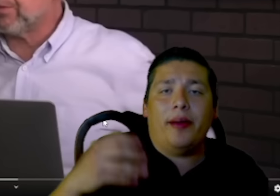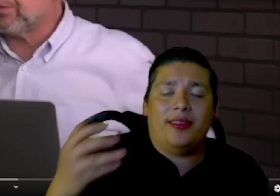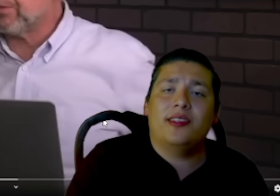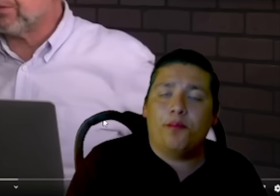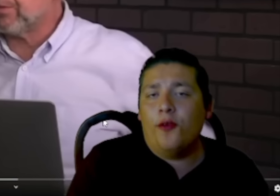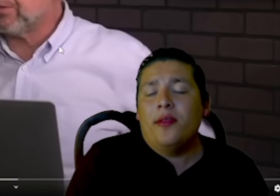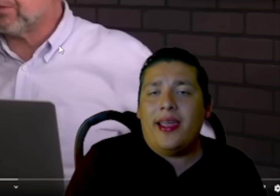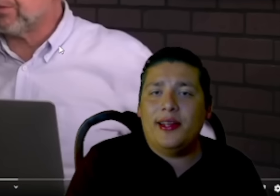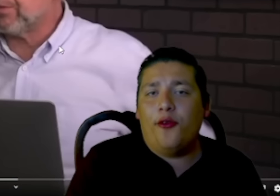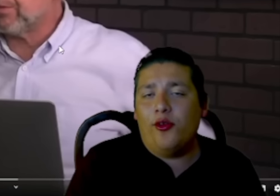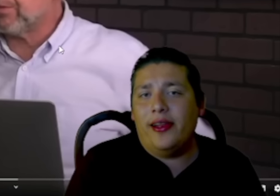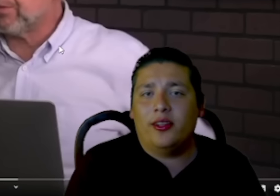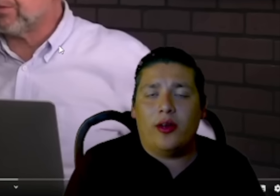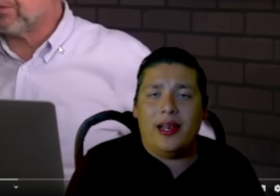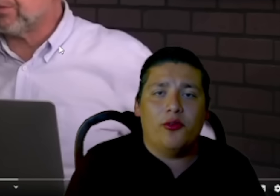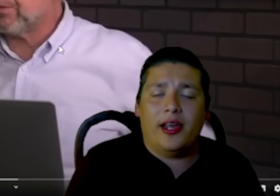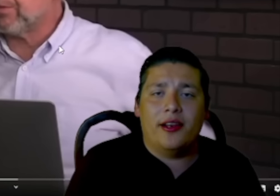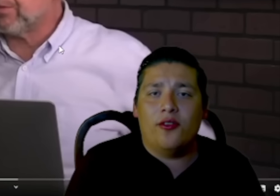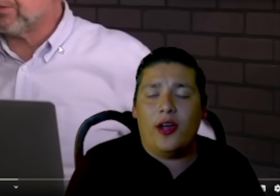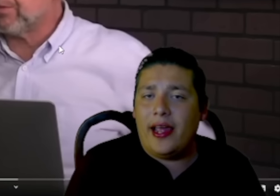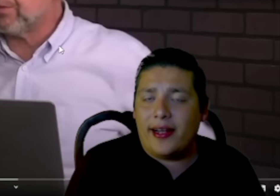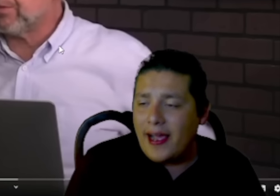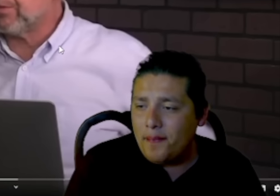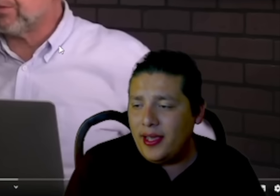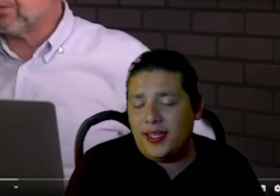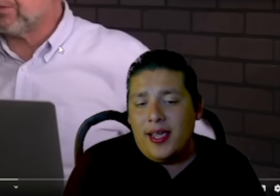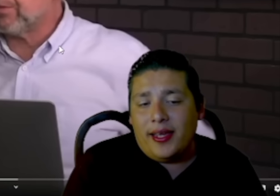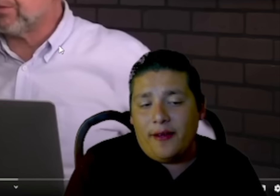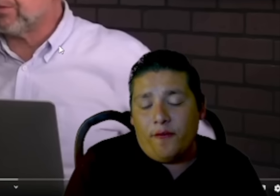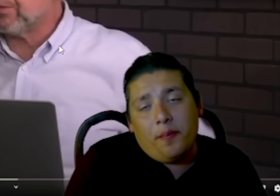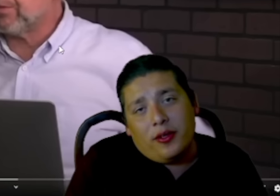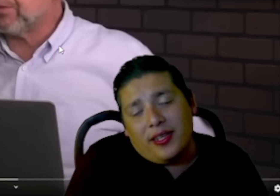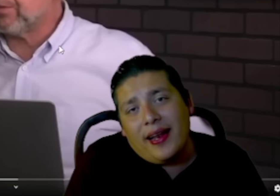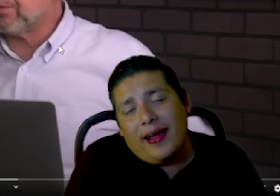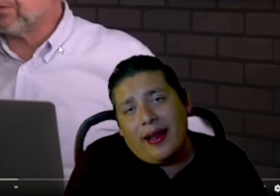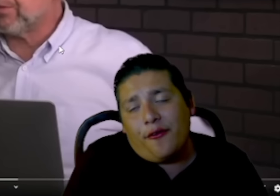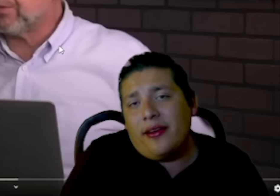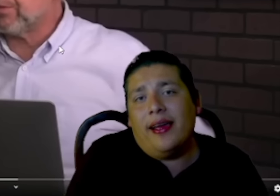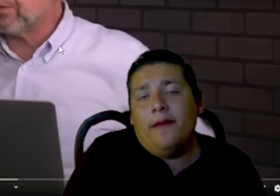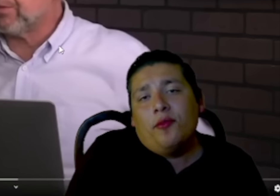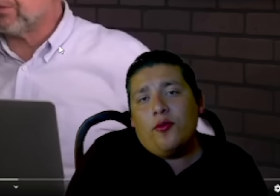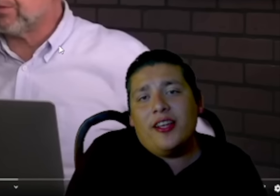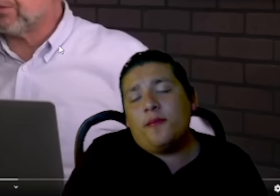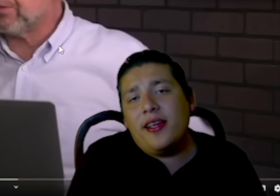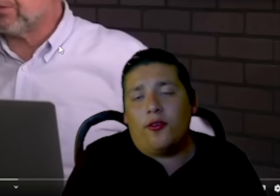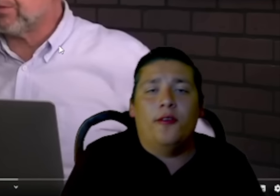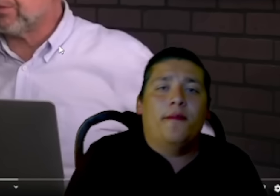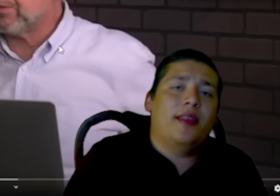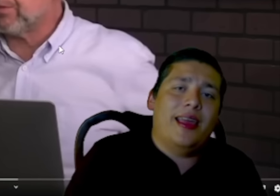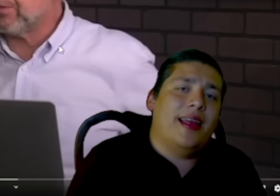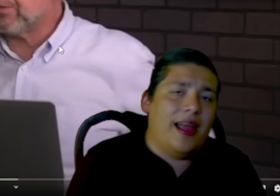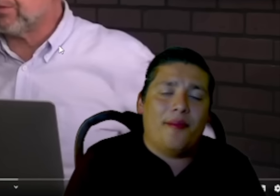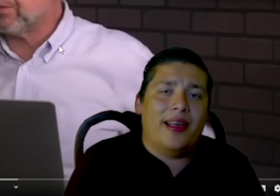de cómo participó en el fraude electoral Eugenio Hernández. Pues era al final un